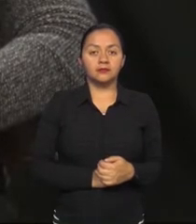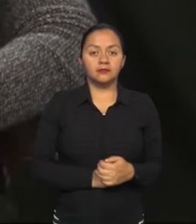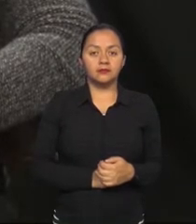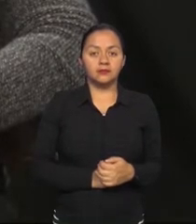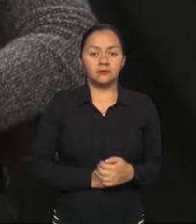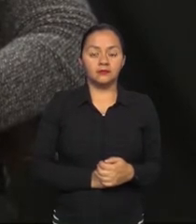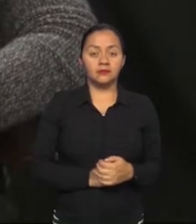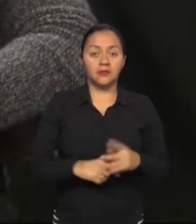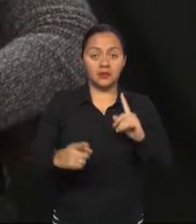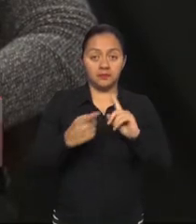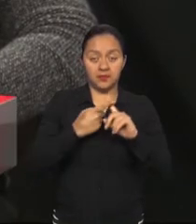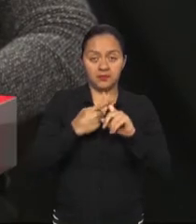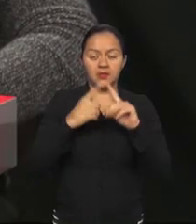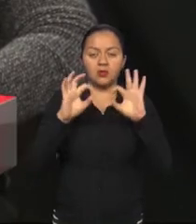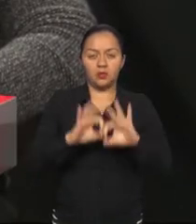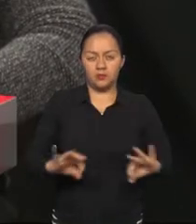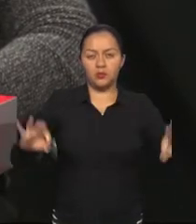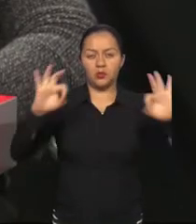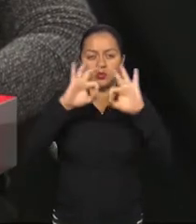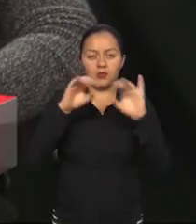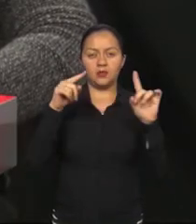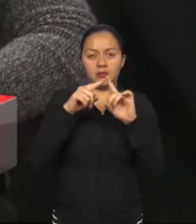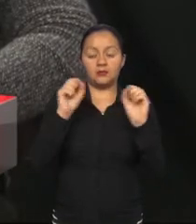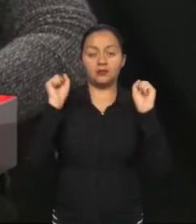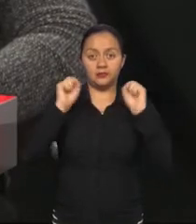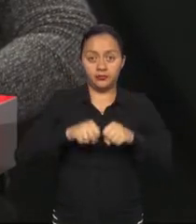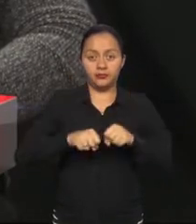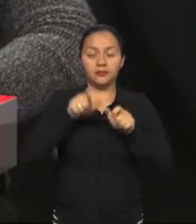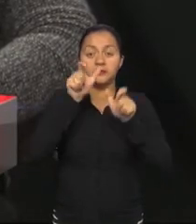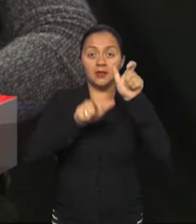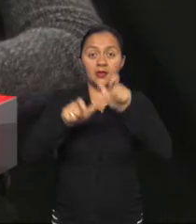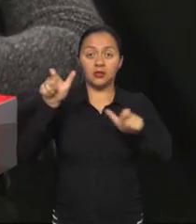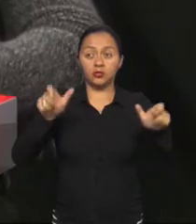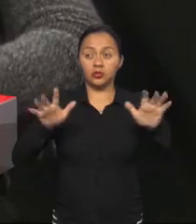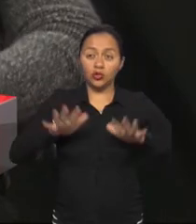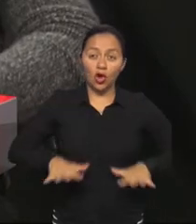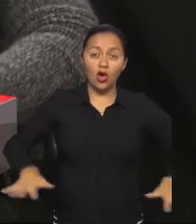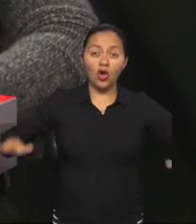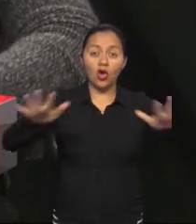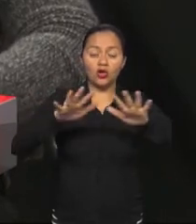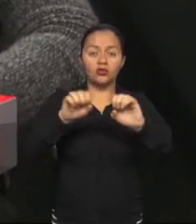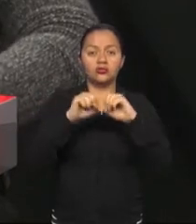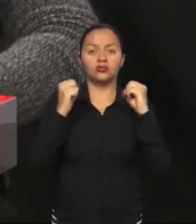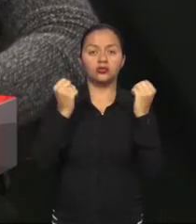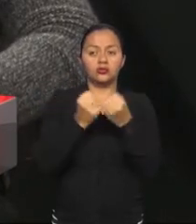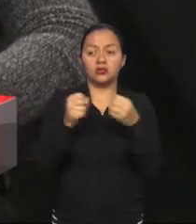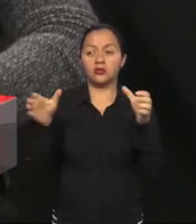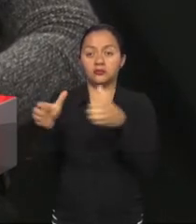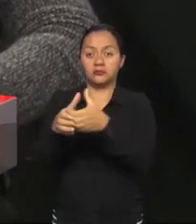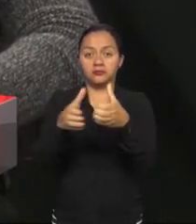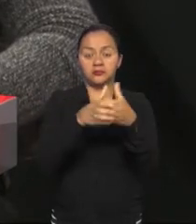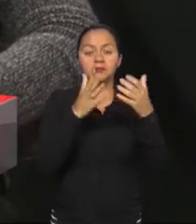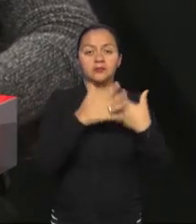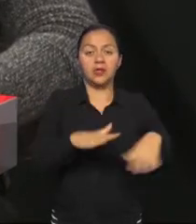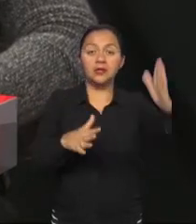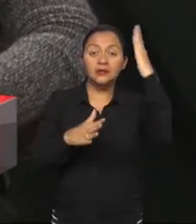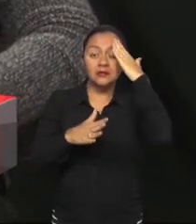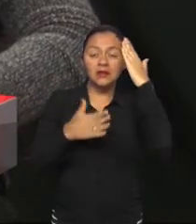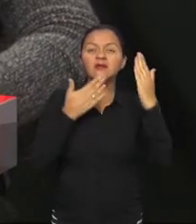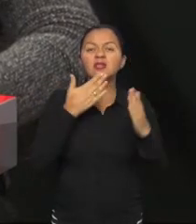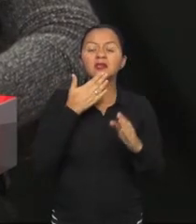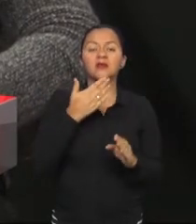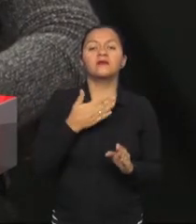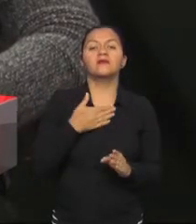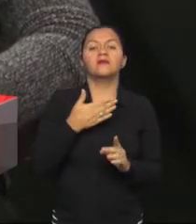yo creo que es fundamental que las personas en general, que la sociedad en su conjunto conozca sobre lo que es la